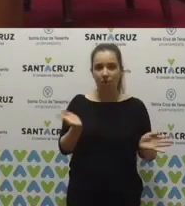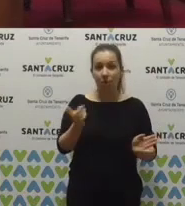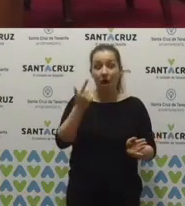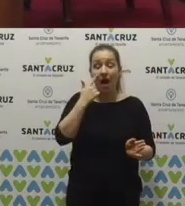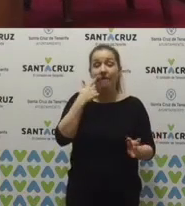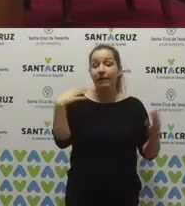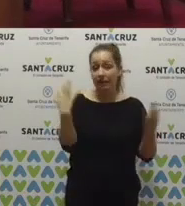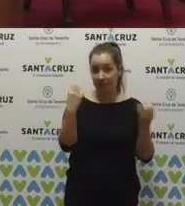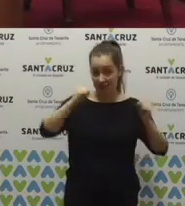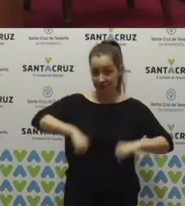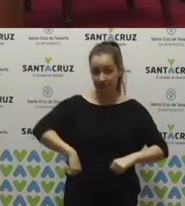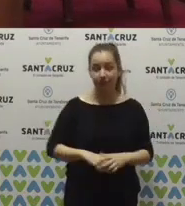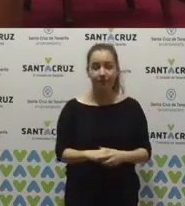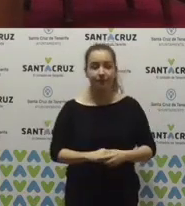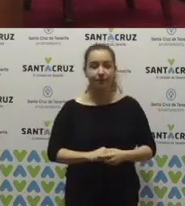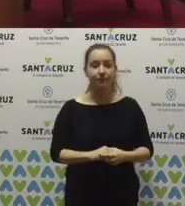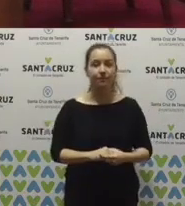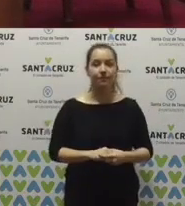pasando